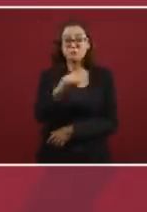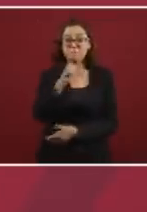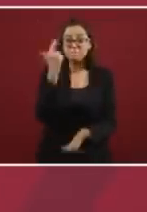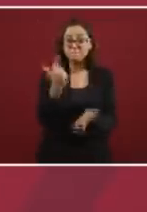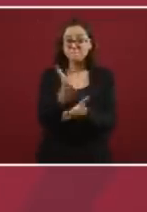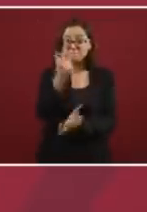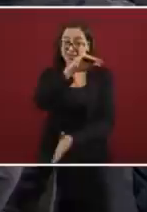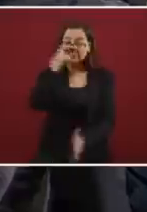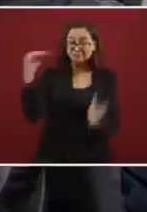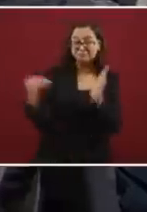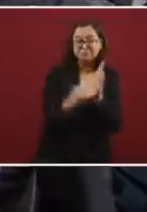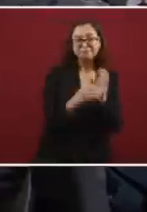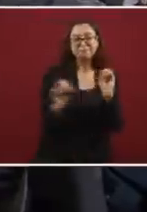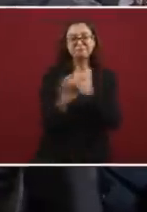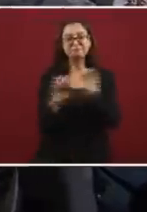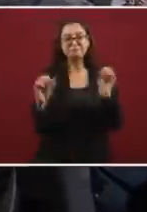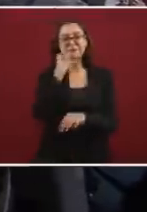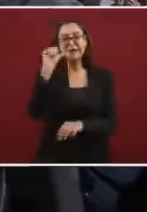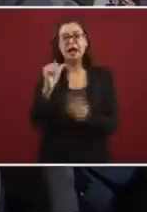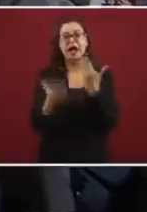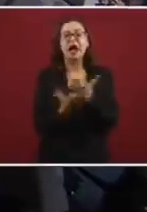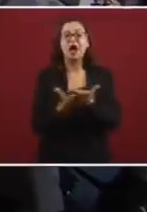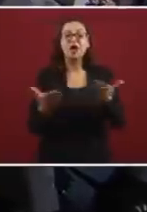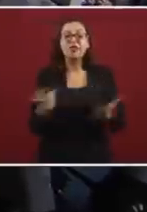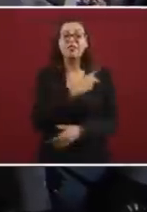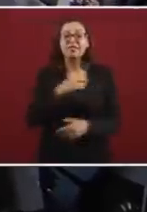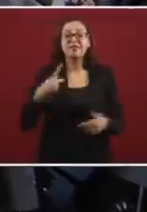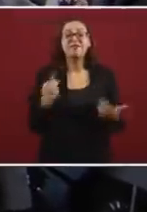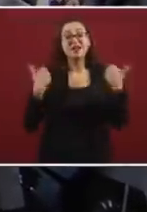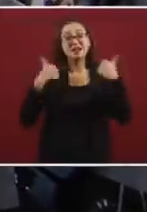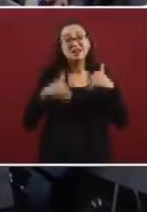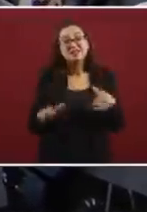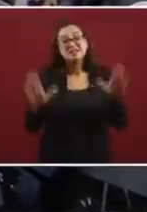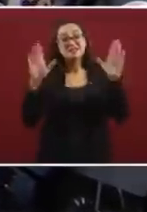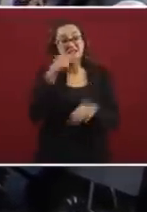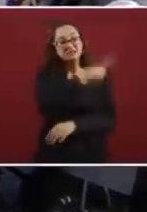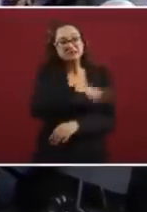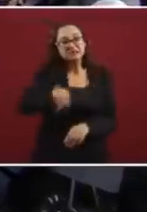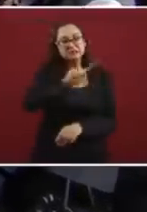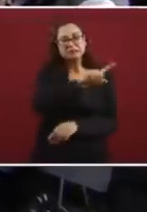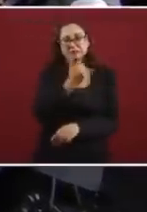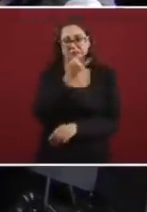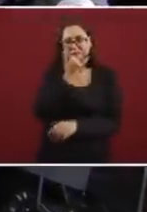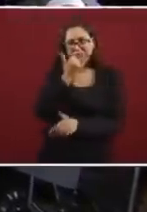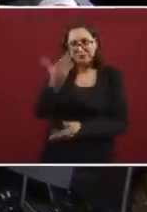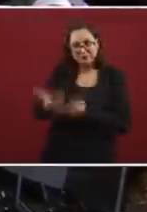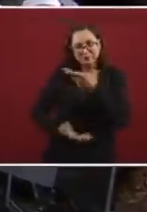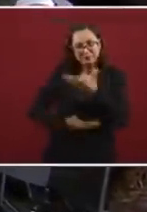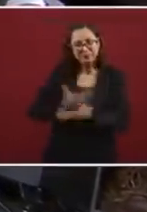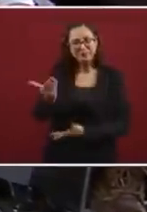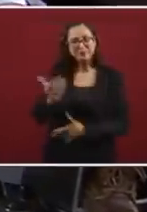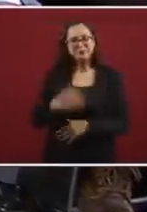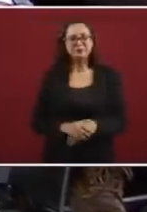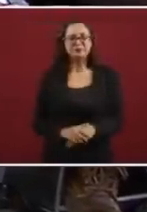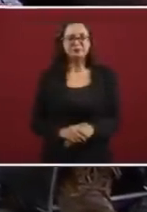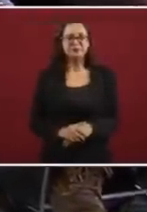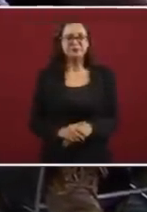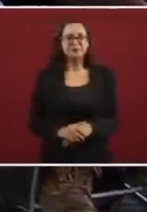era para que estuvieran ofreciendo disculpas todos los que apoyaron